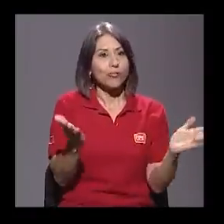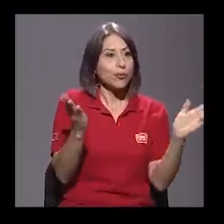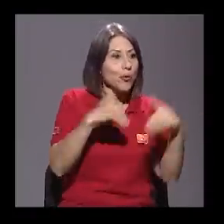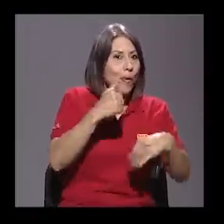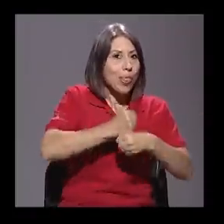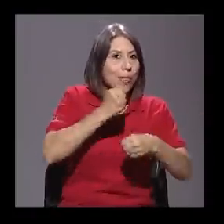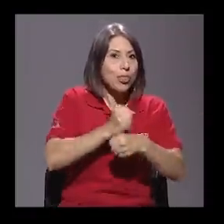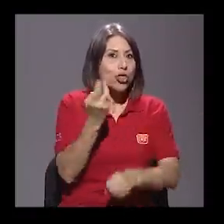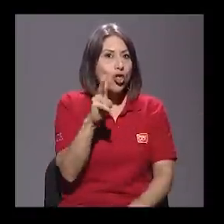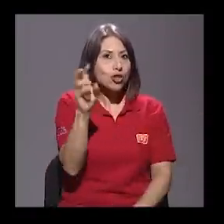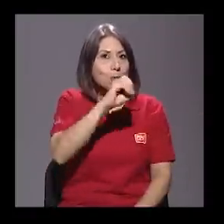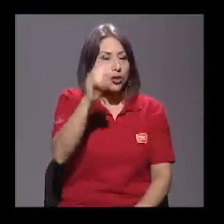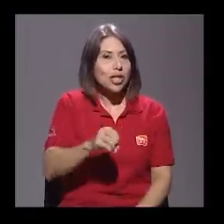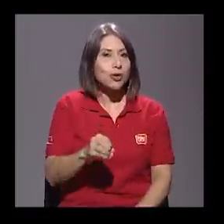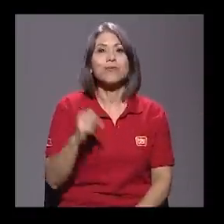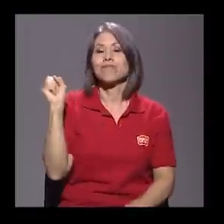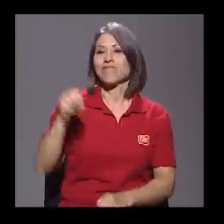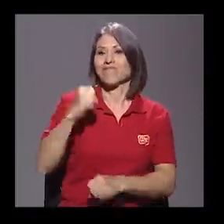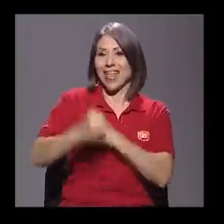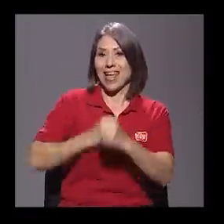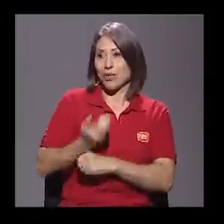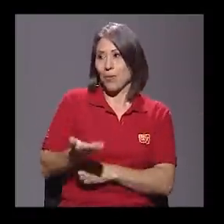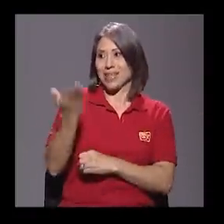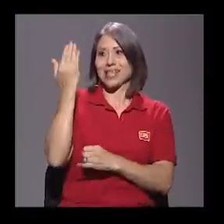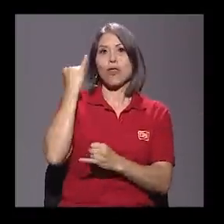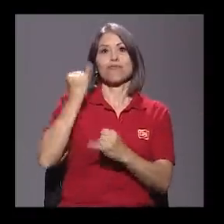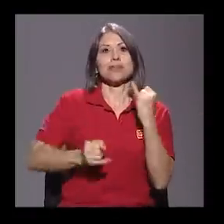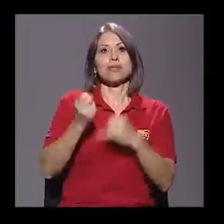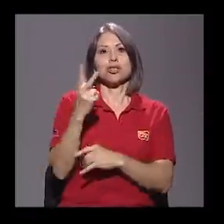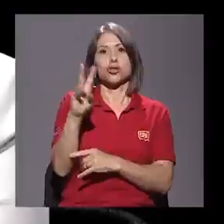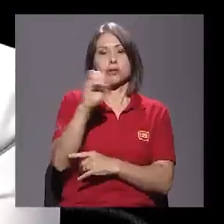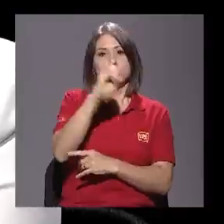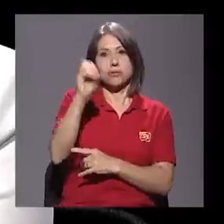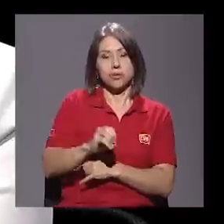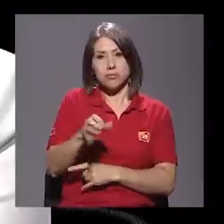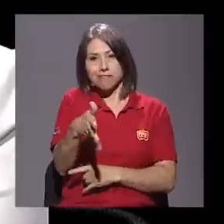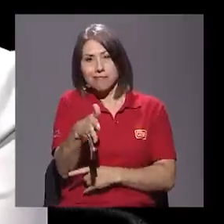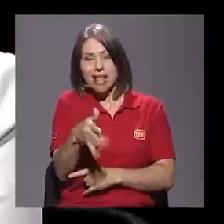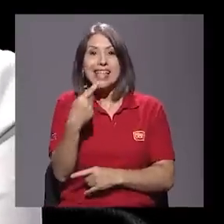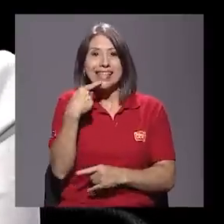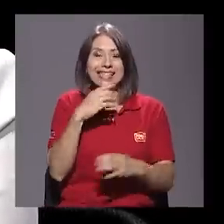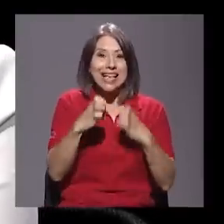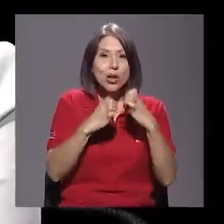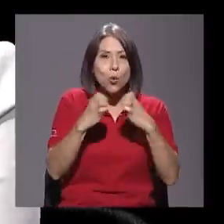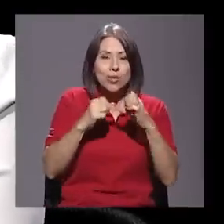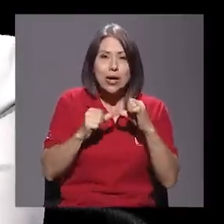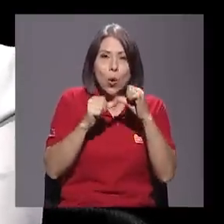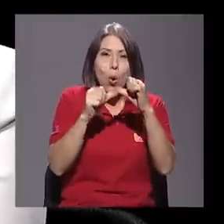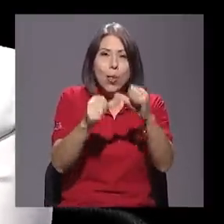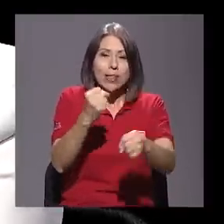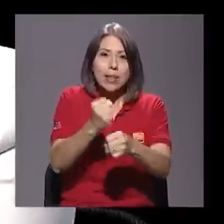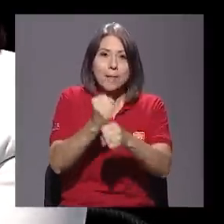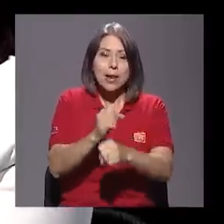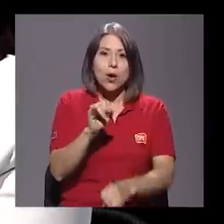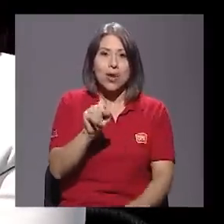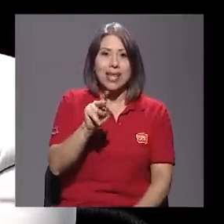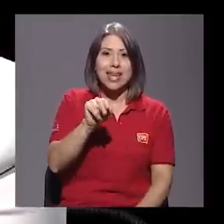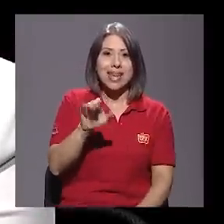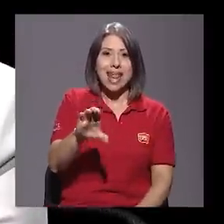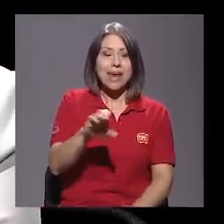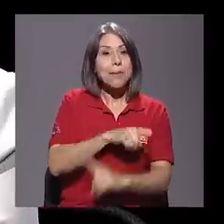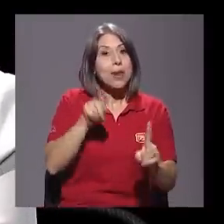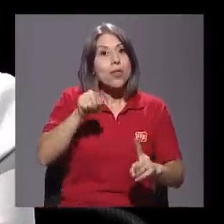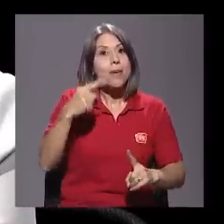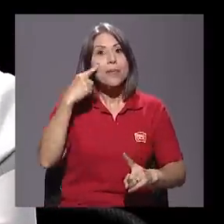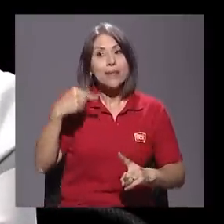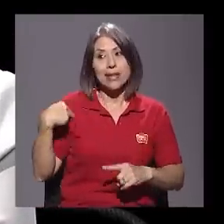12%. Sí, el año pasado lo cerramos en un 12% aproximadamente, según la encuesta continua de empleo del INEC. Pero lo que hay que ver acá es la evolución